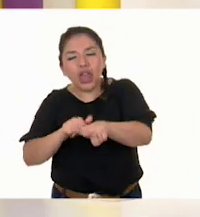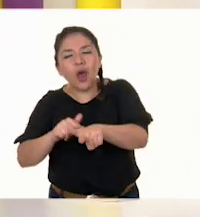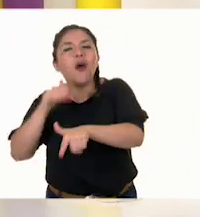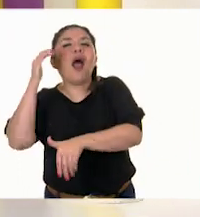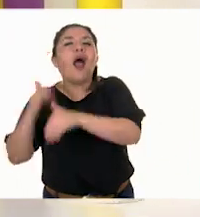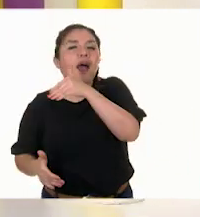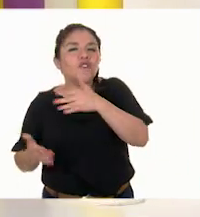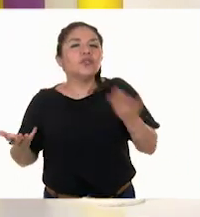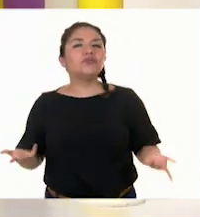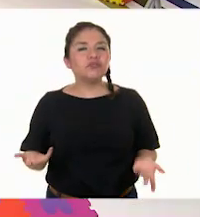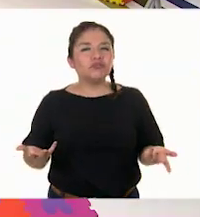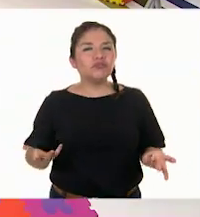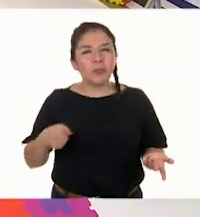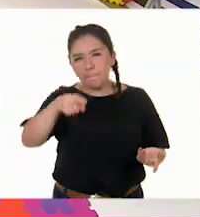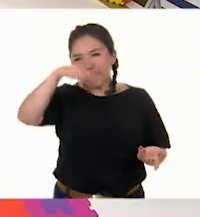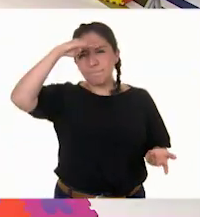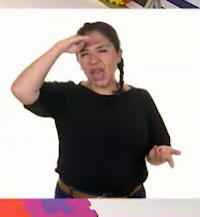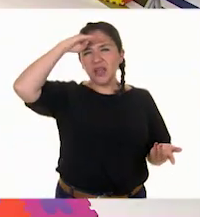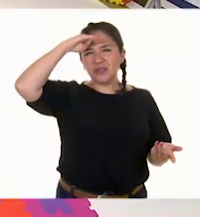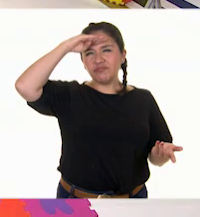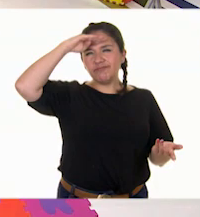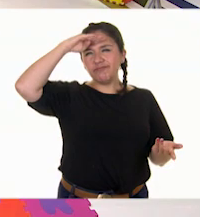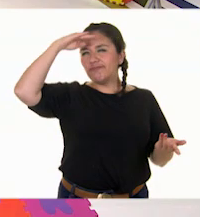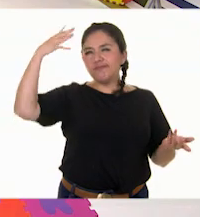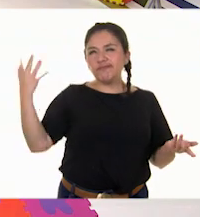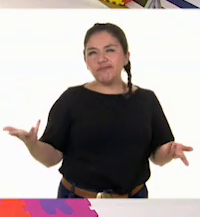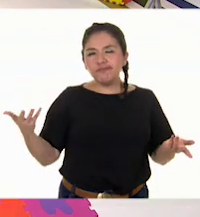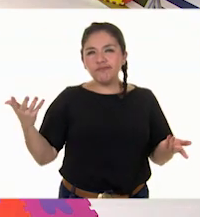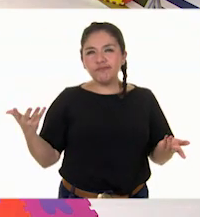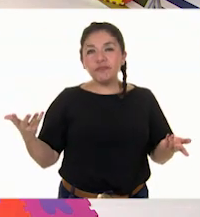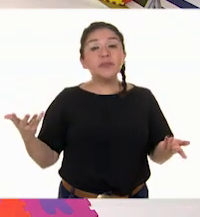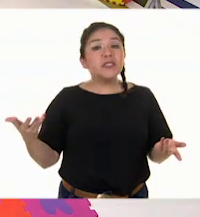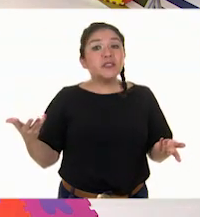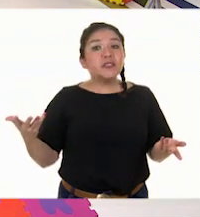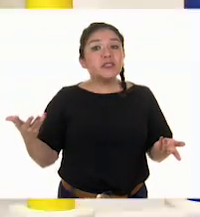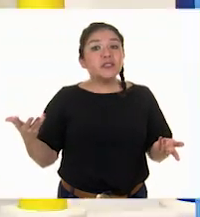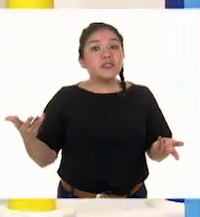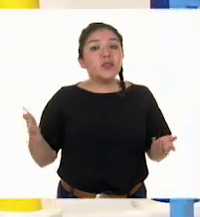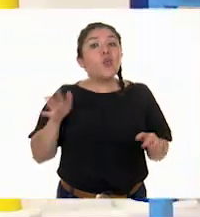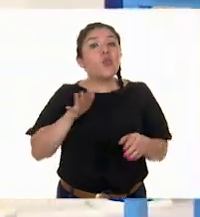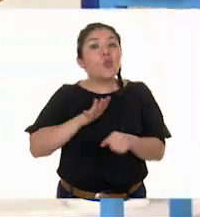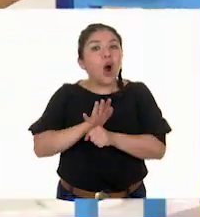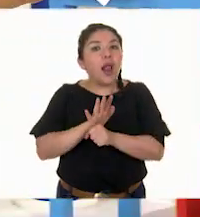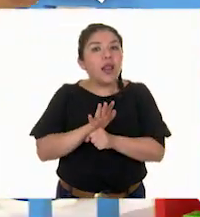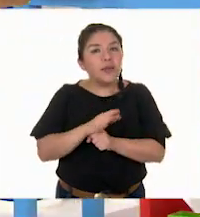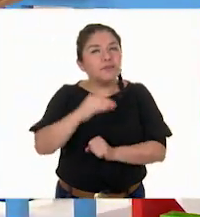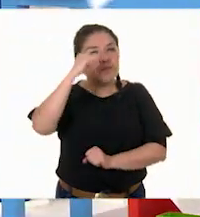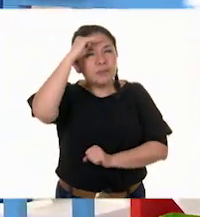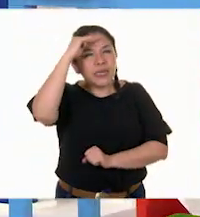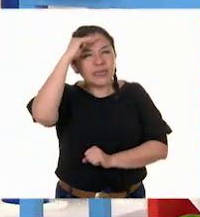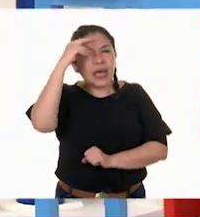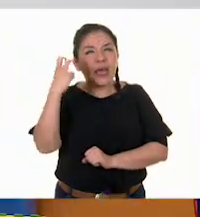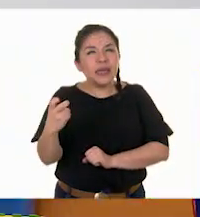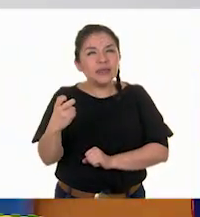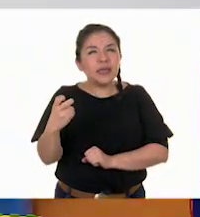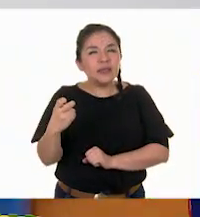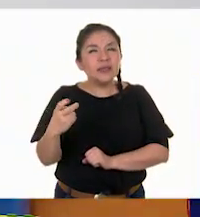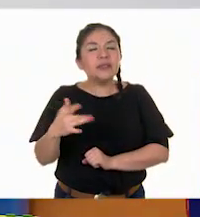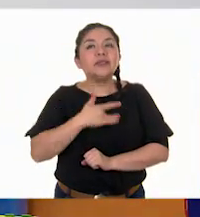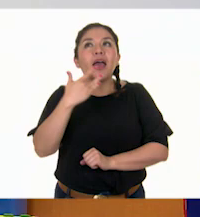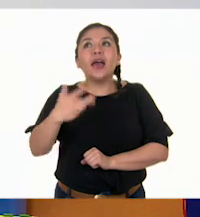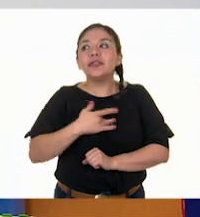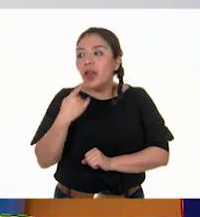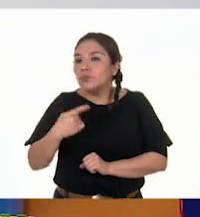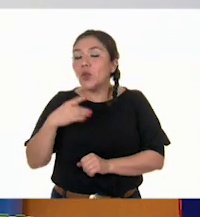final? Ay, yo creo... Cuando de repente... Sí, sí, a ver. De repente le llegó un olor a